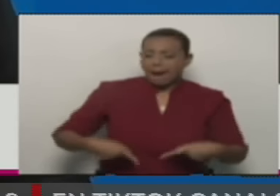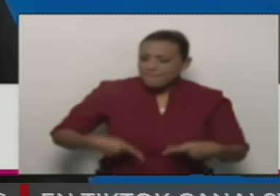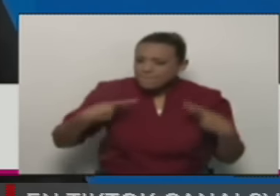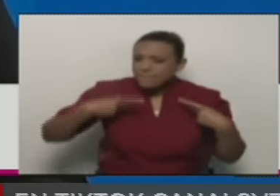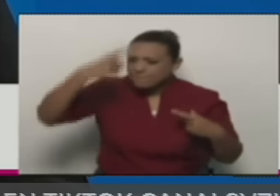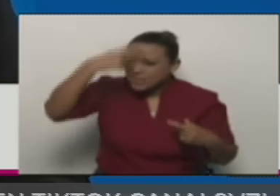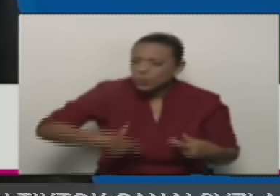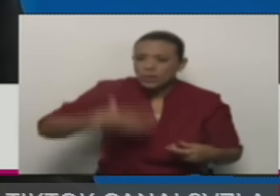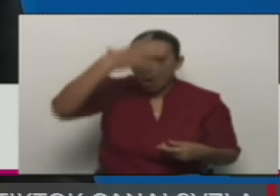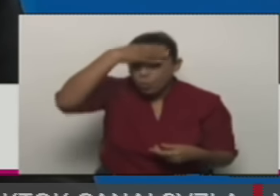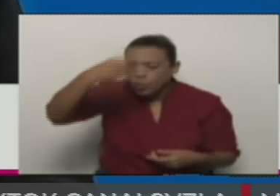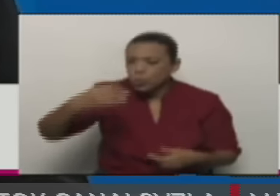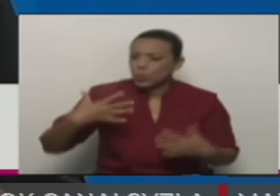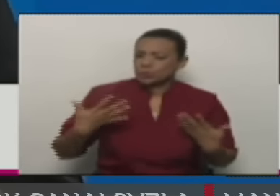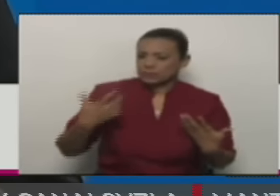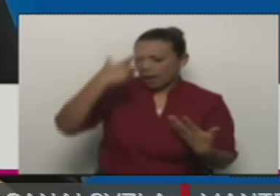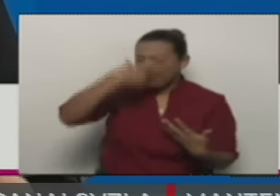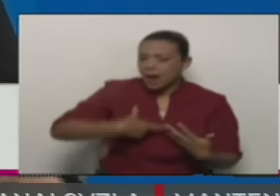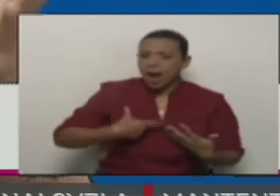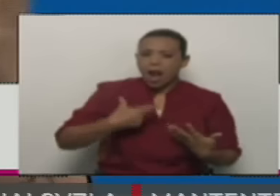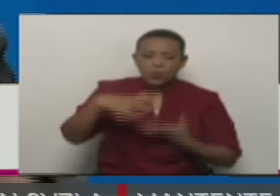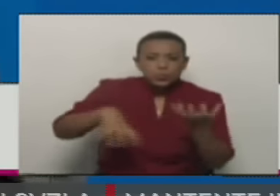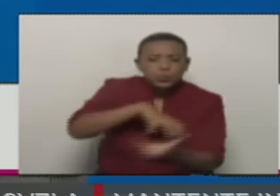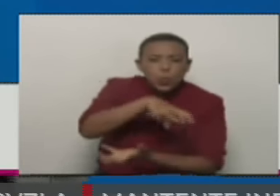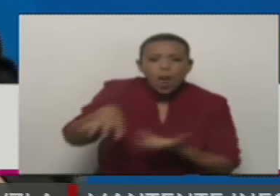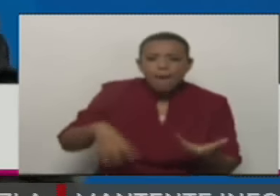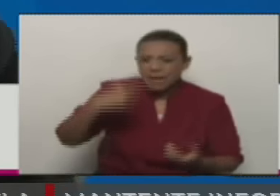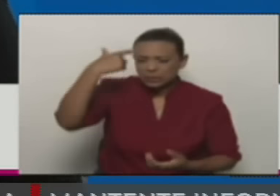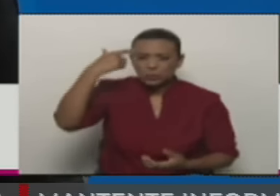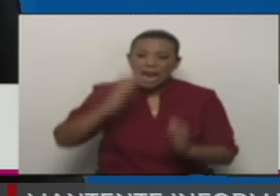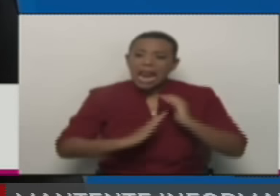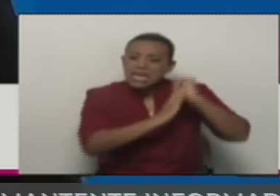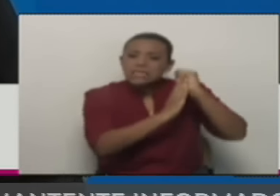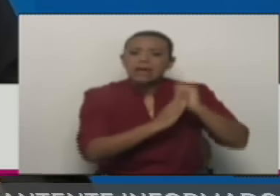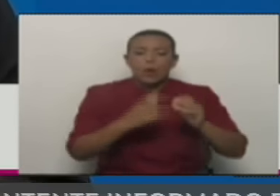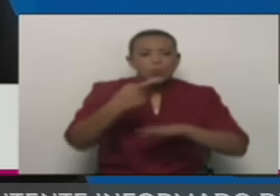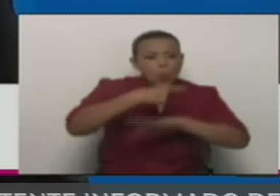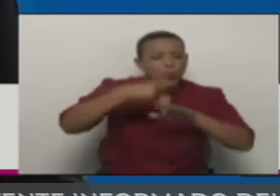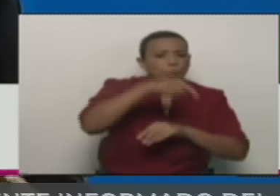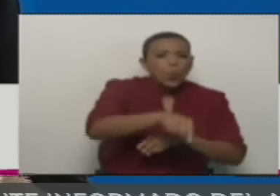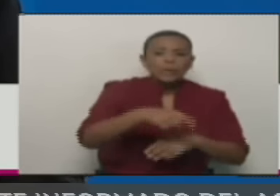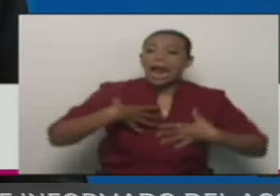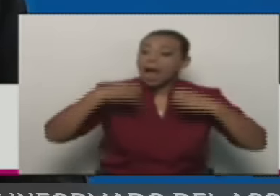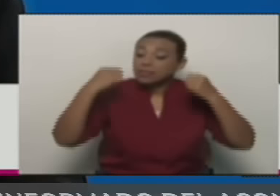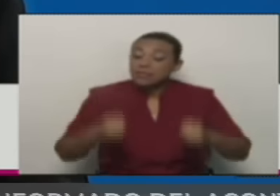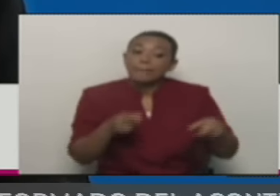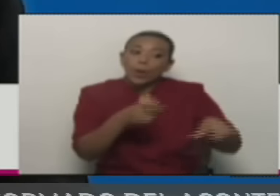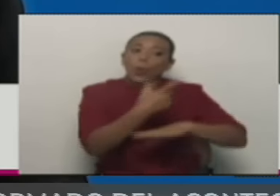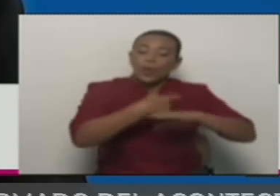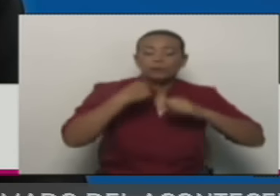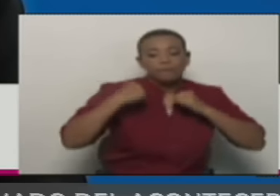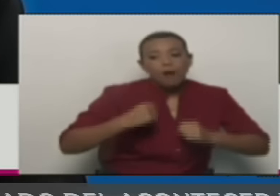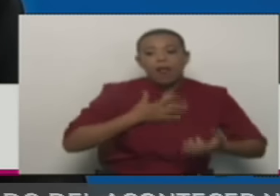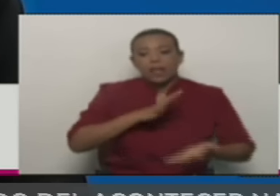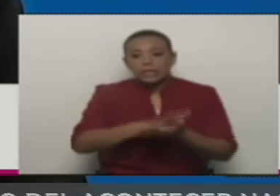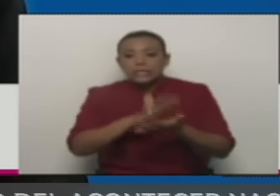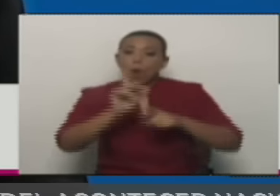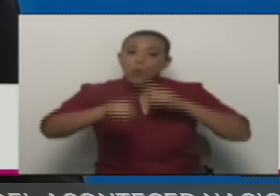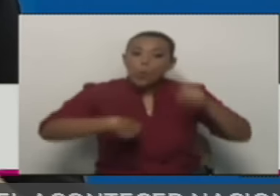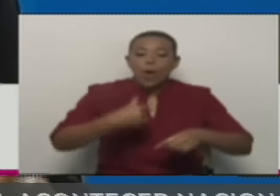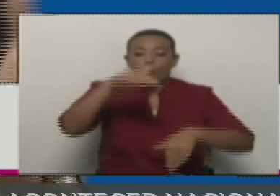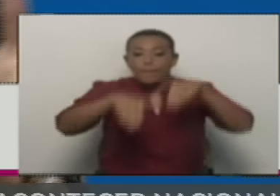González Urrutia, los hechos que el Estado venezolano, el gobierno bolivariano, ha garantizado la paz para todo el país luego del 28 de